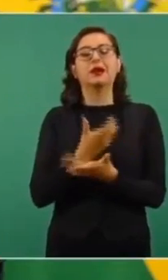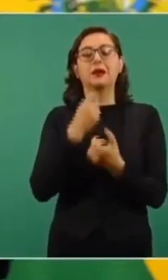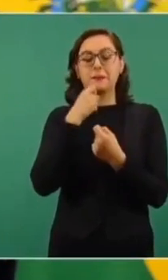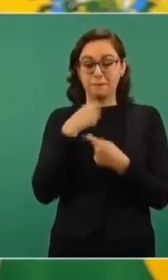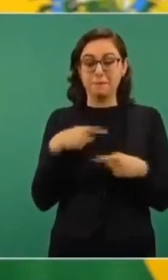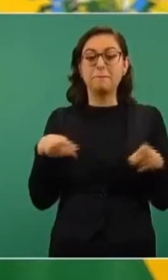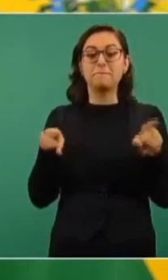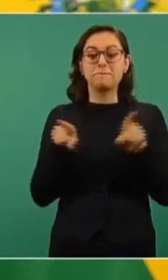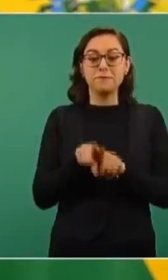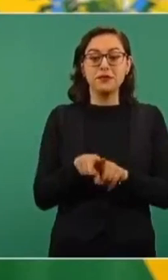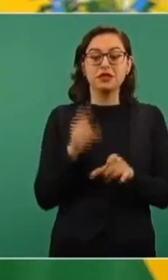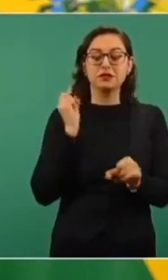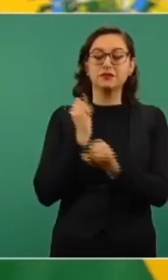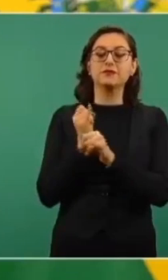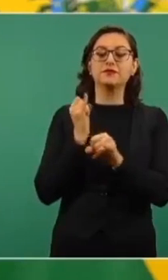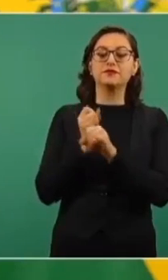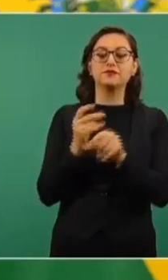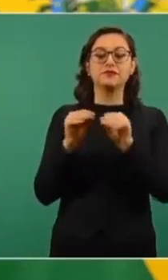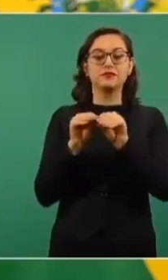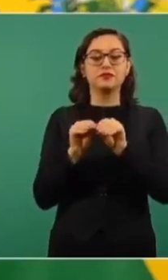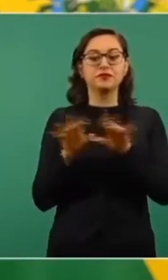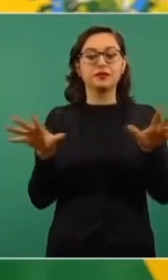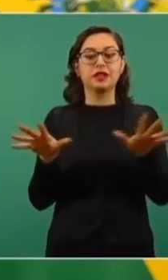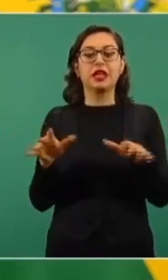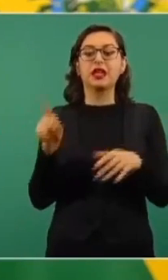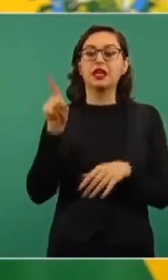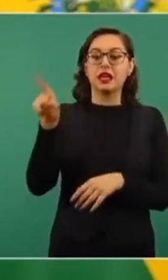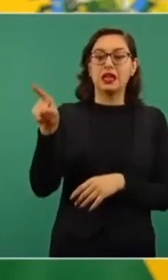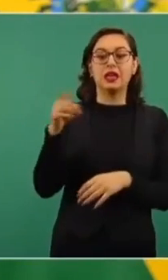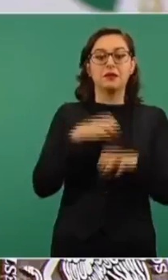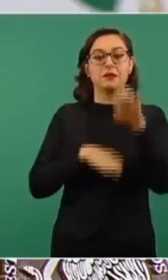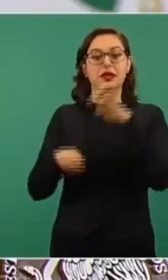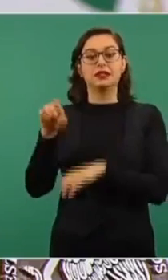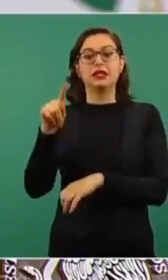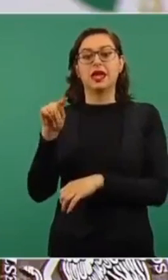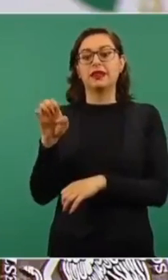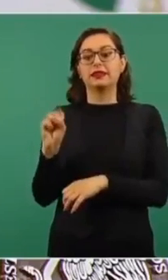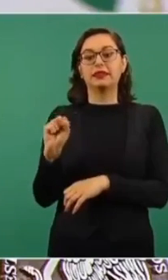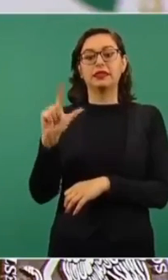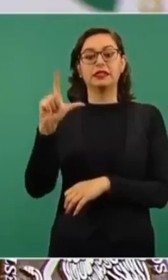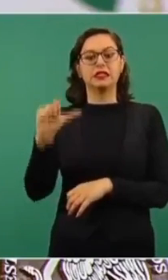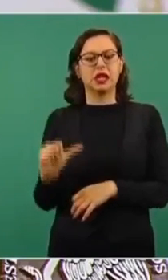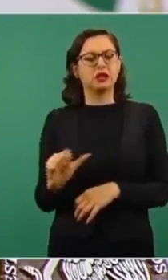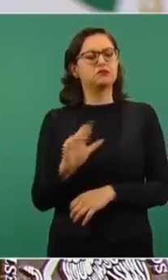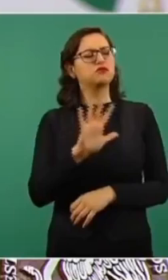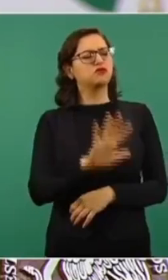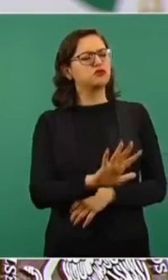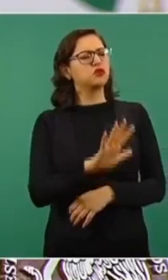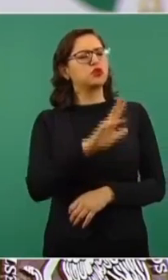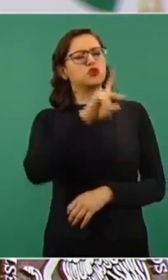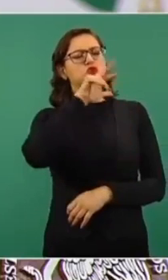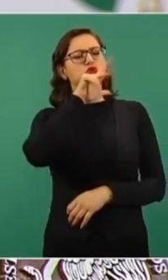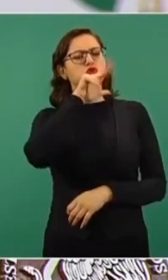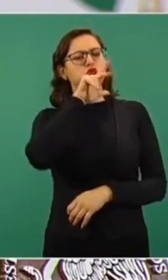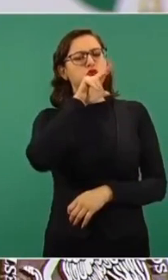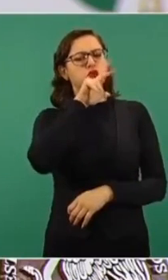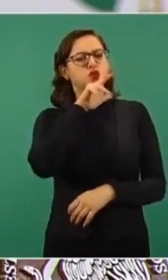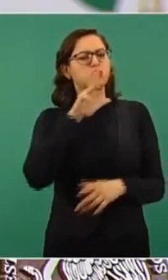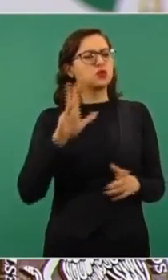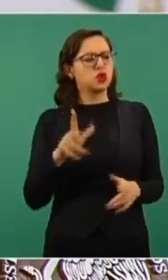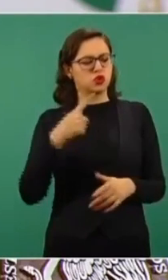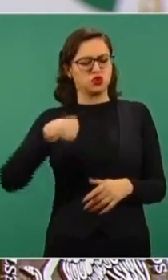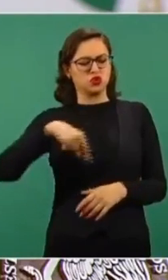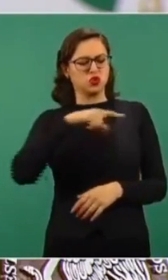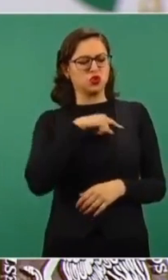conocía en las redes sociales una declaración de un alto ejecutivo de Tesla que decía que ellos van a hacer golpe de Estado allá donde sea